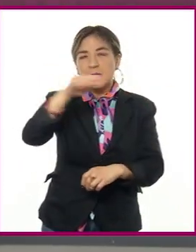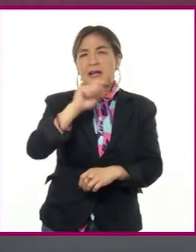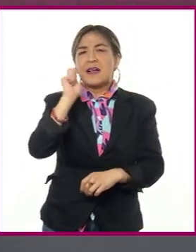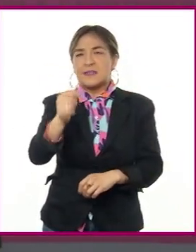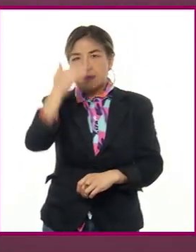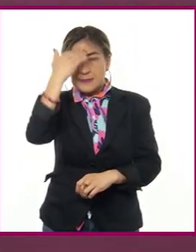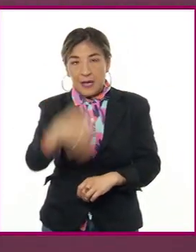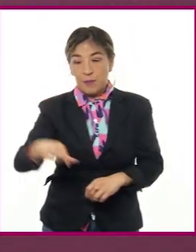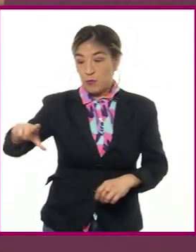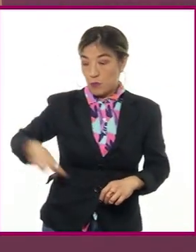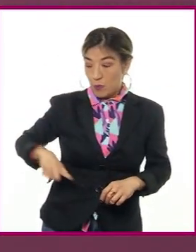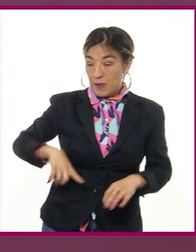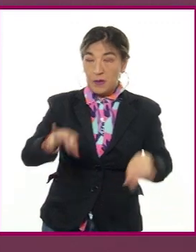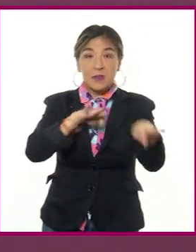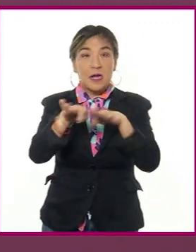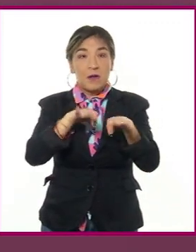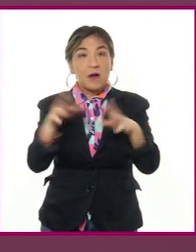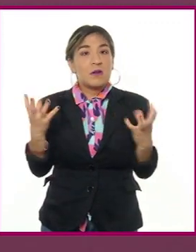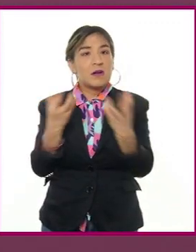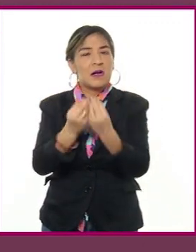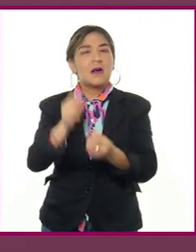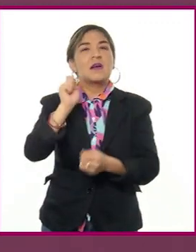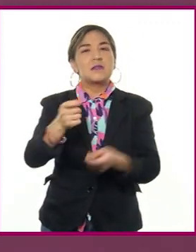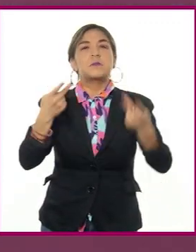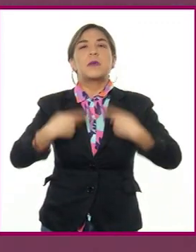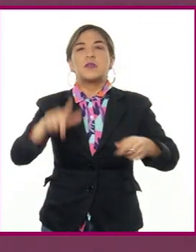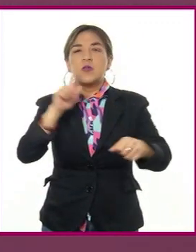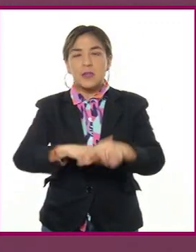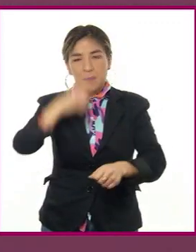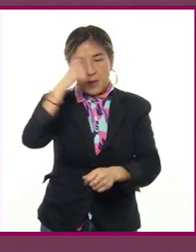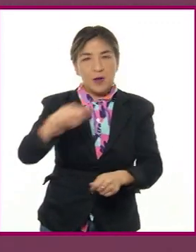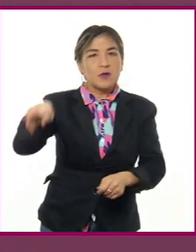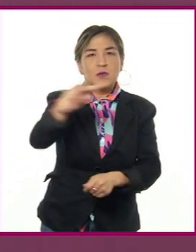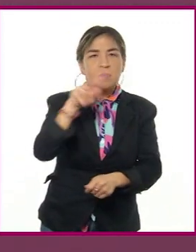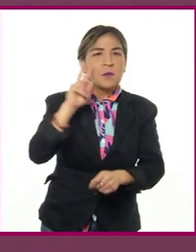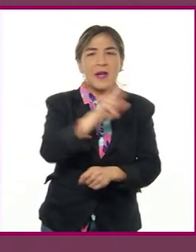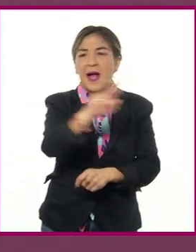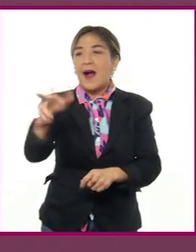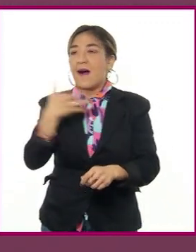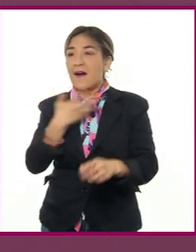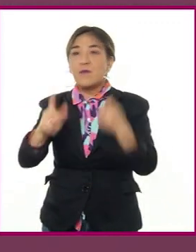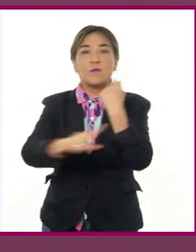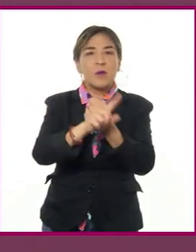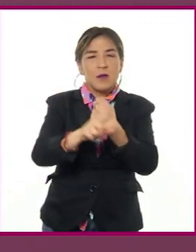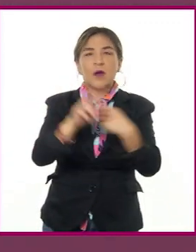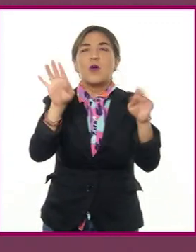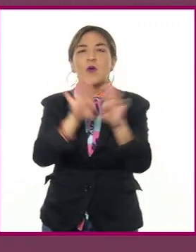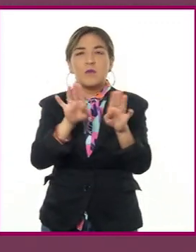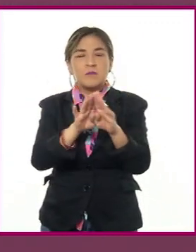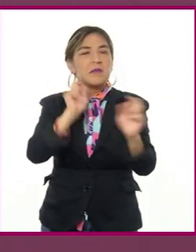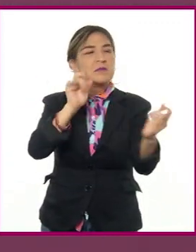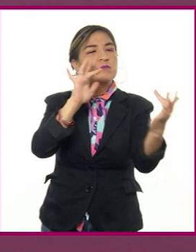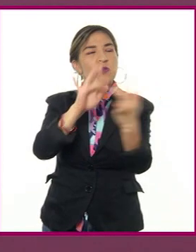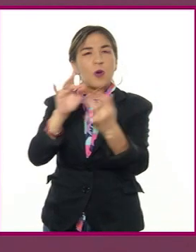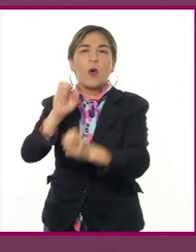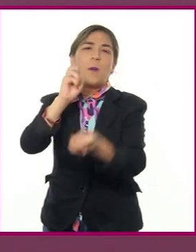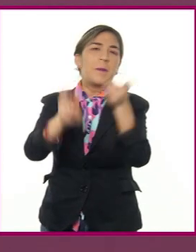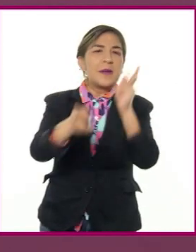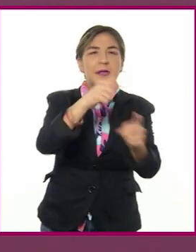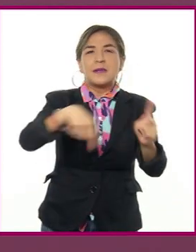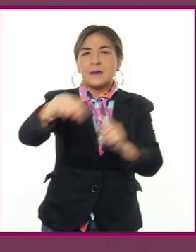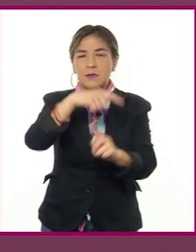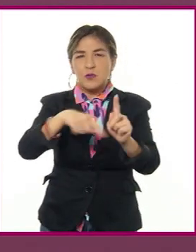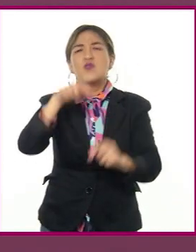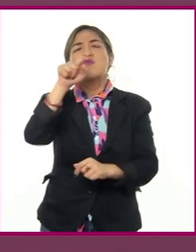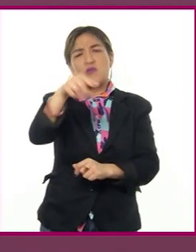deben conocer los problemas de la comunidad y escuchar a la ciudadanía y mantener contacto con ella. Ustedes se han puesto a pensar, ¿de